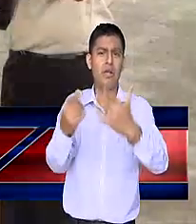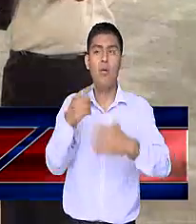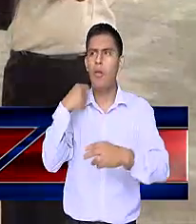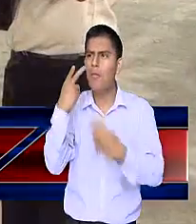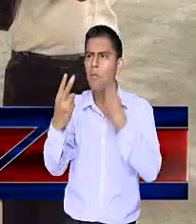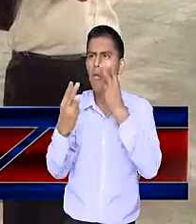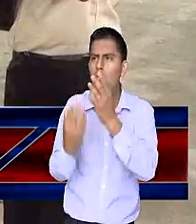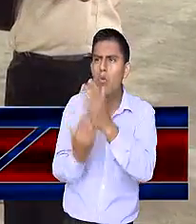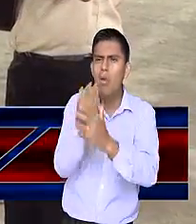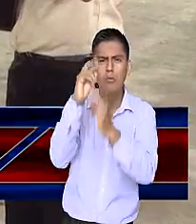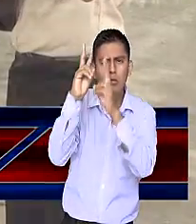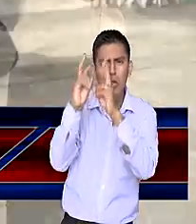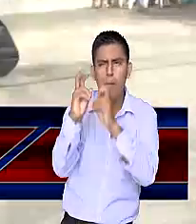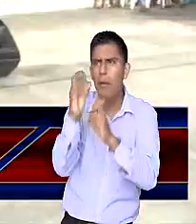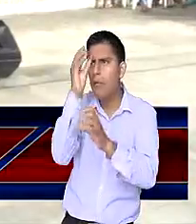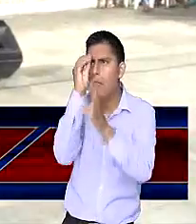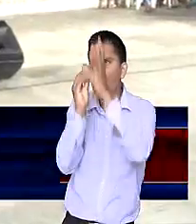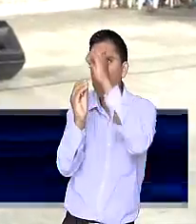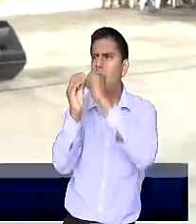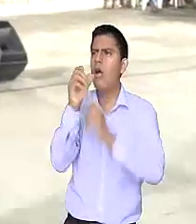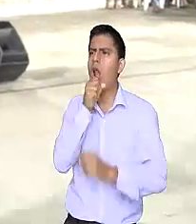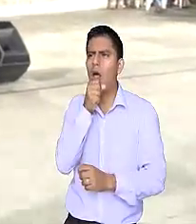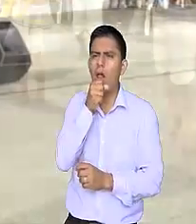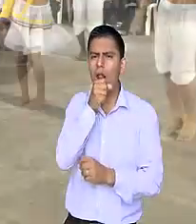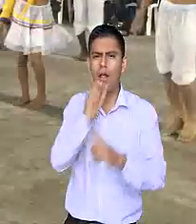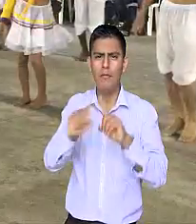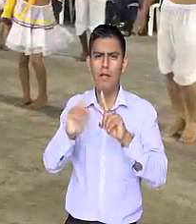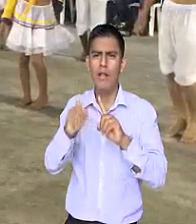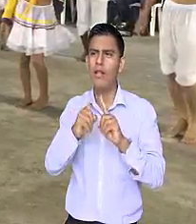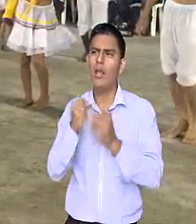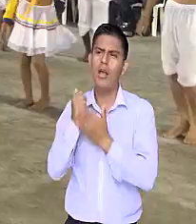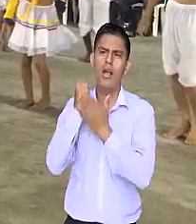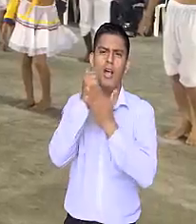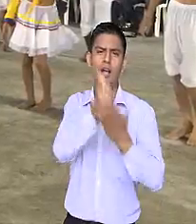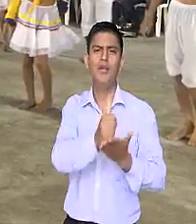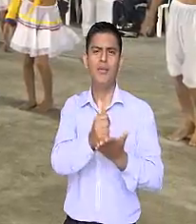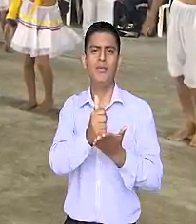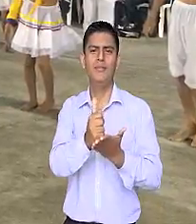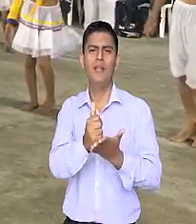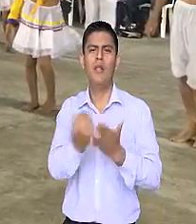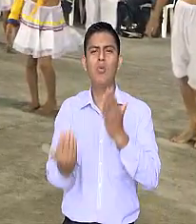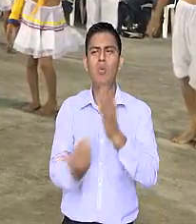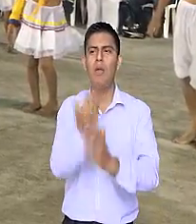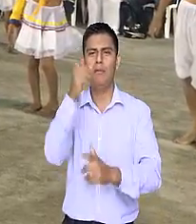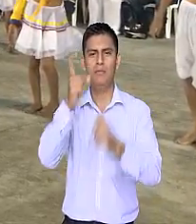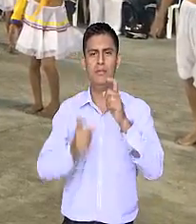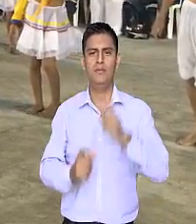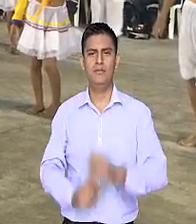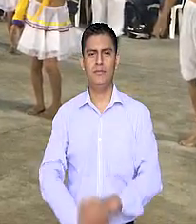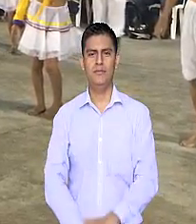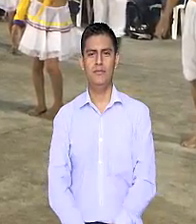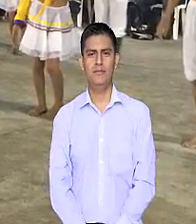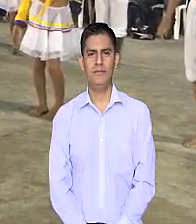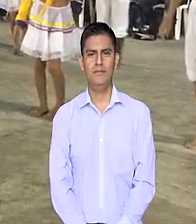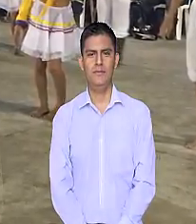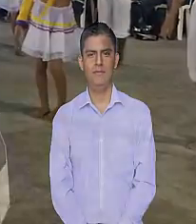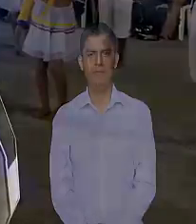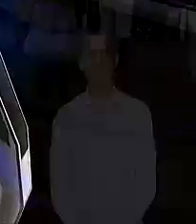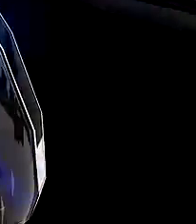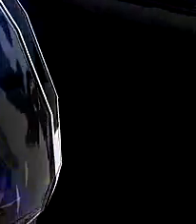donde se puede apreciar nuevos valores. Esta nueva propuesta municipal incentiva y desarrolla el aparecimiento de nuevas figuras.